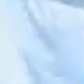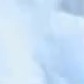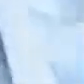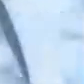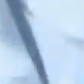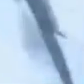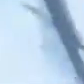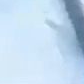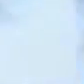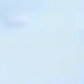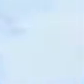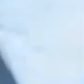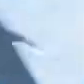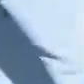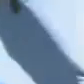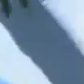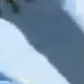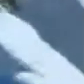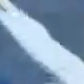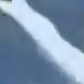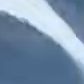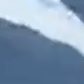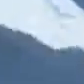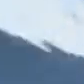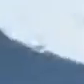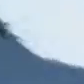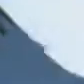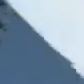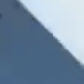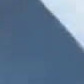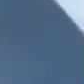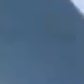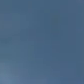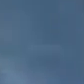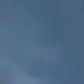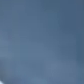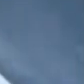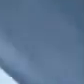A partir de este momento, las repetidoras participantes continúan con sus programación.